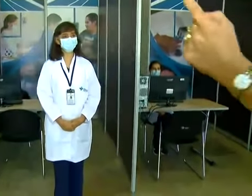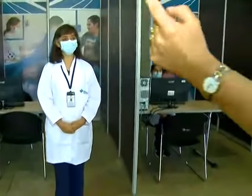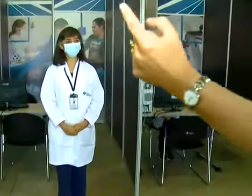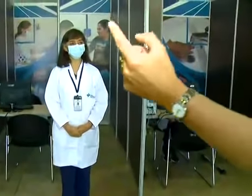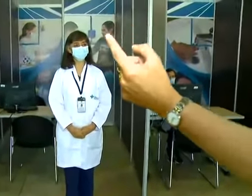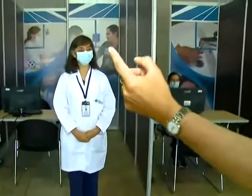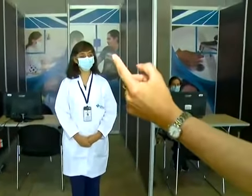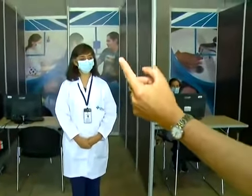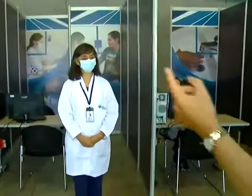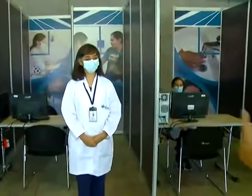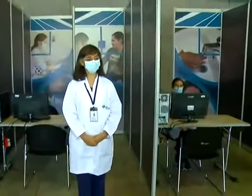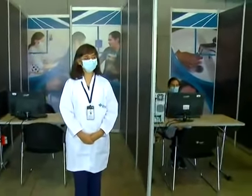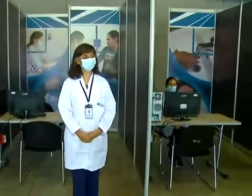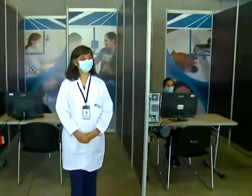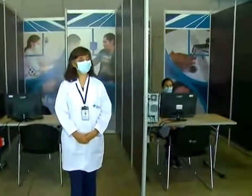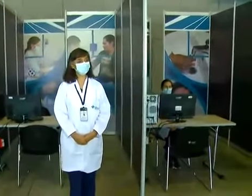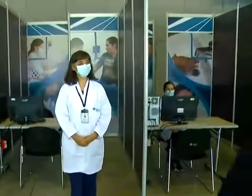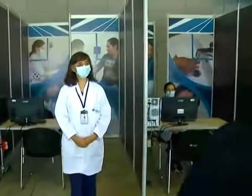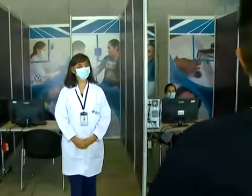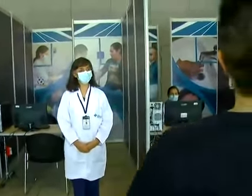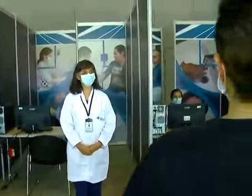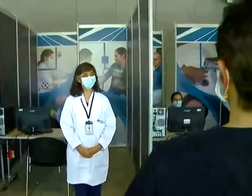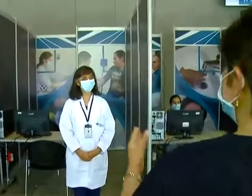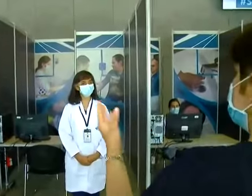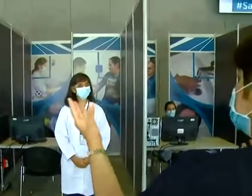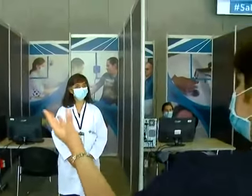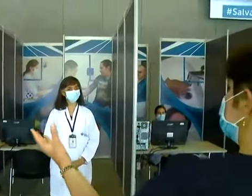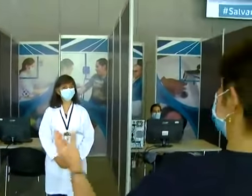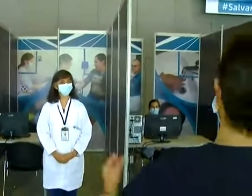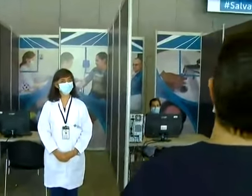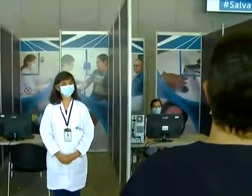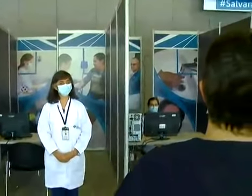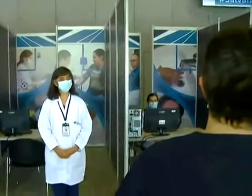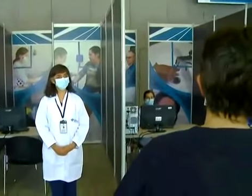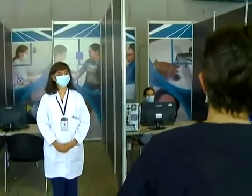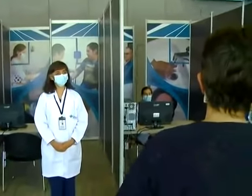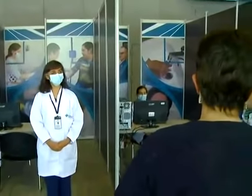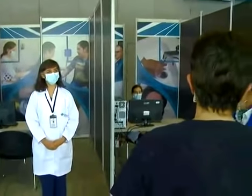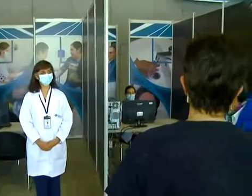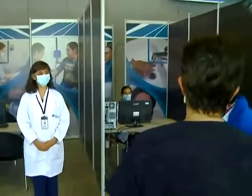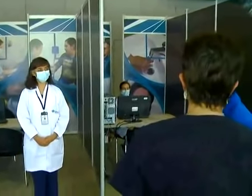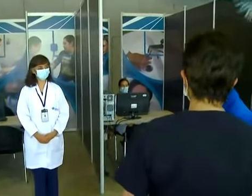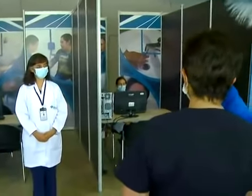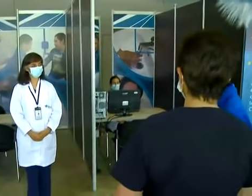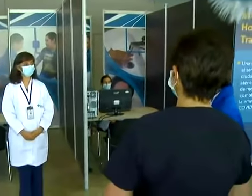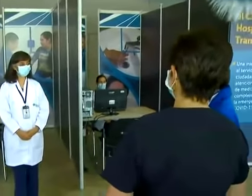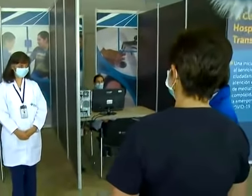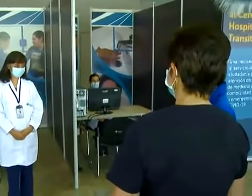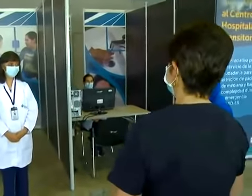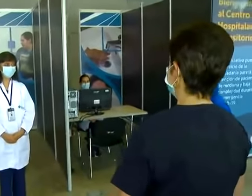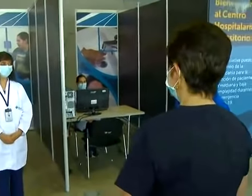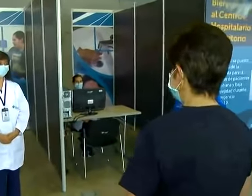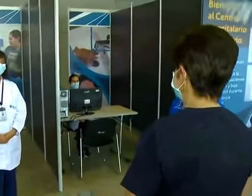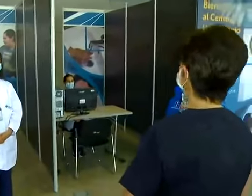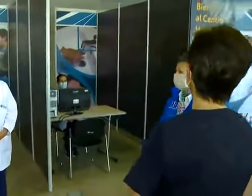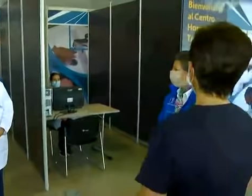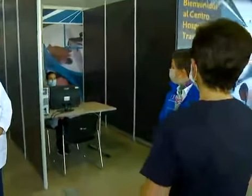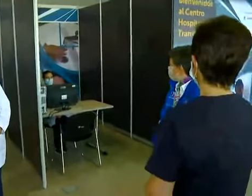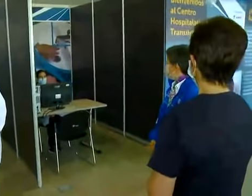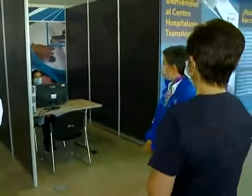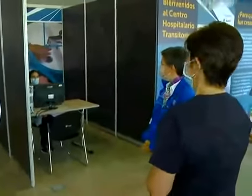tener 4 módulos. Ajá. Atendidos por el equipo de salud. Hoy nos acompañan especialistas en medicina interna. Muchas gracias, muy generosos